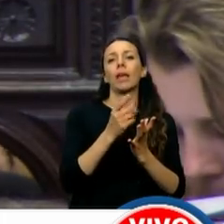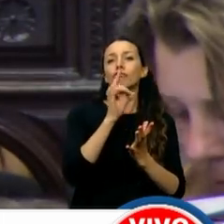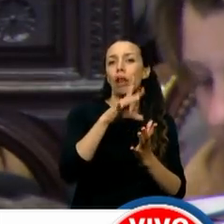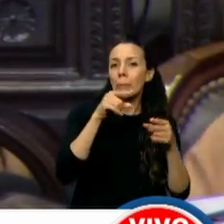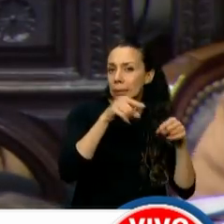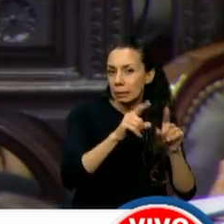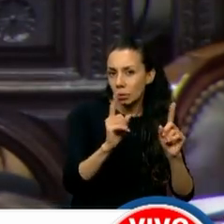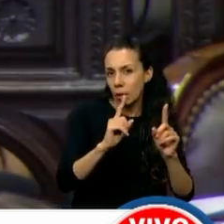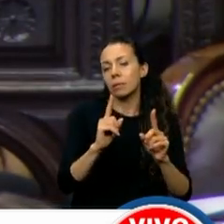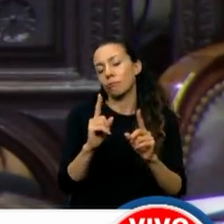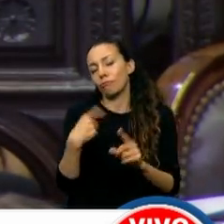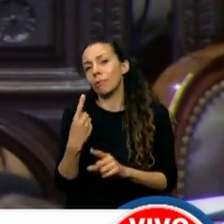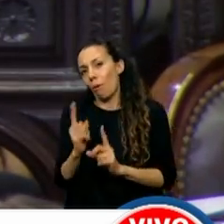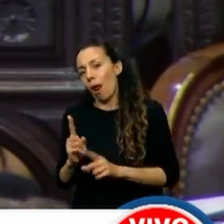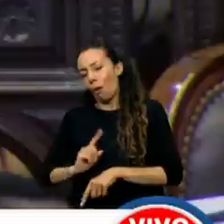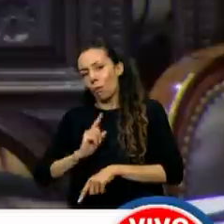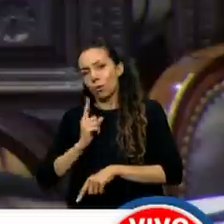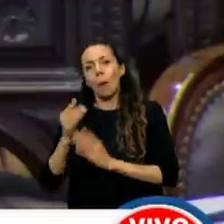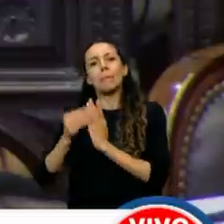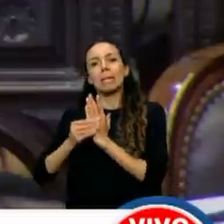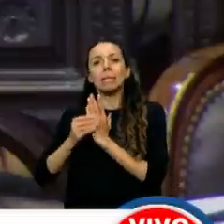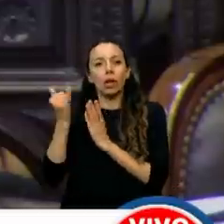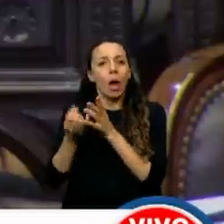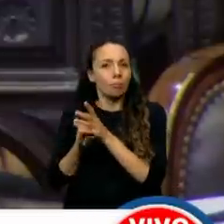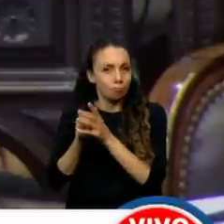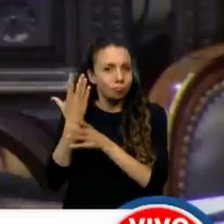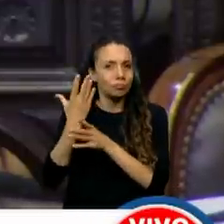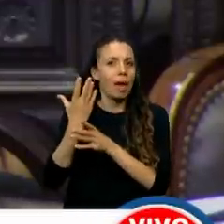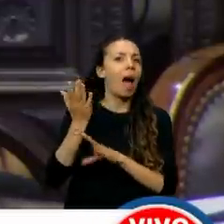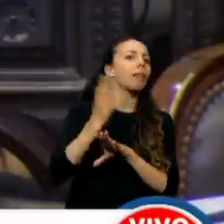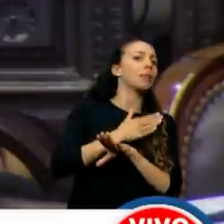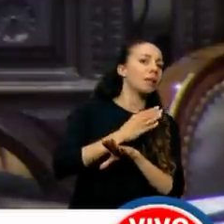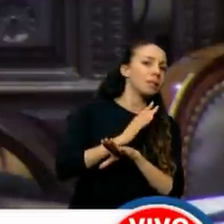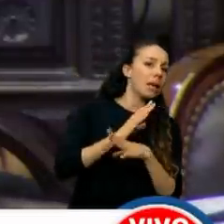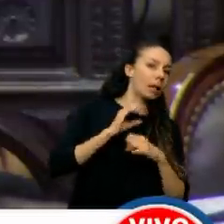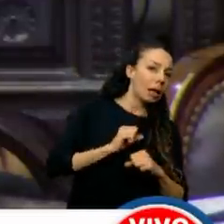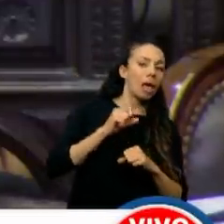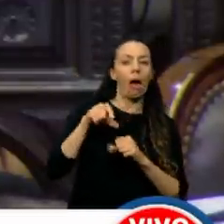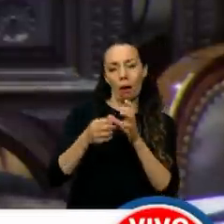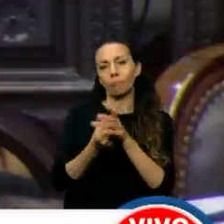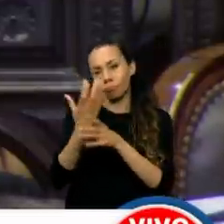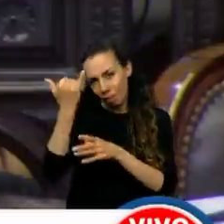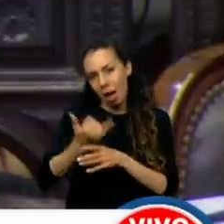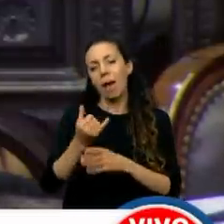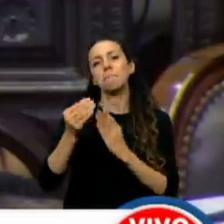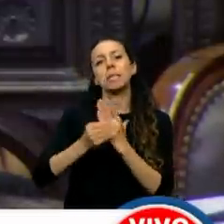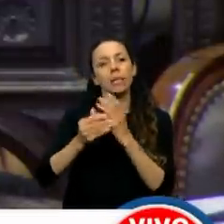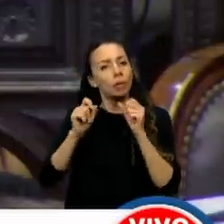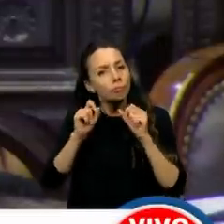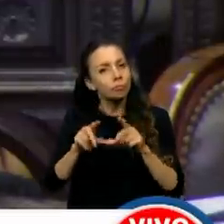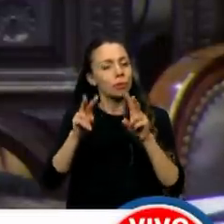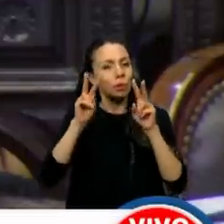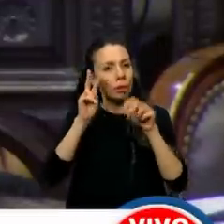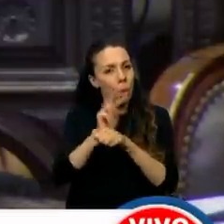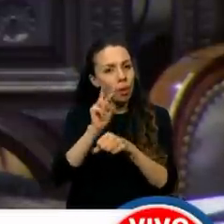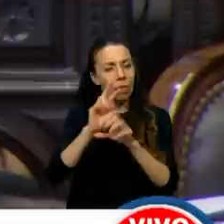ministerio desde diciembre de 2019 no ya con una secretaria en segundo lugar también rescatar que tal y